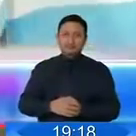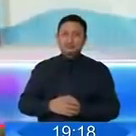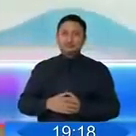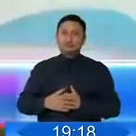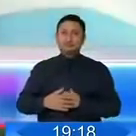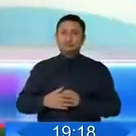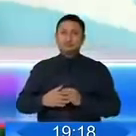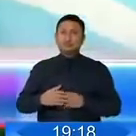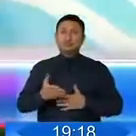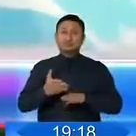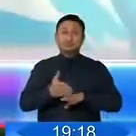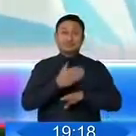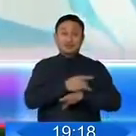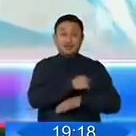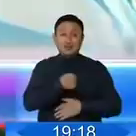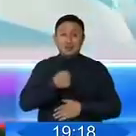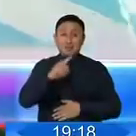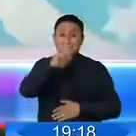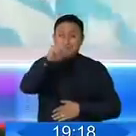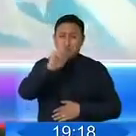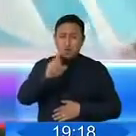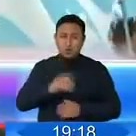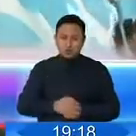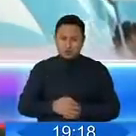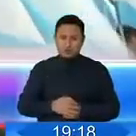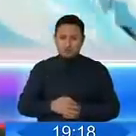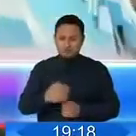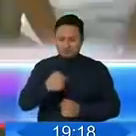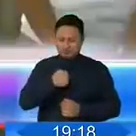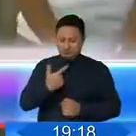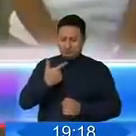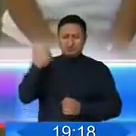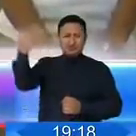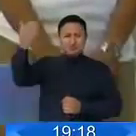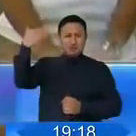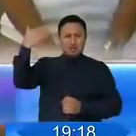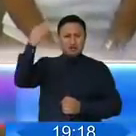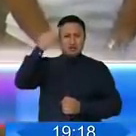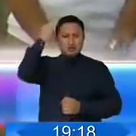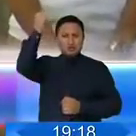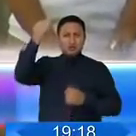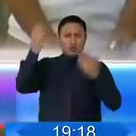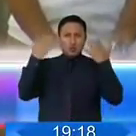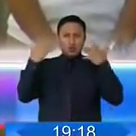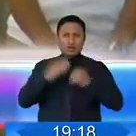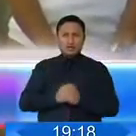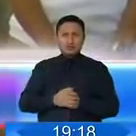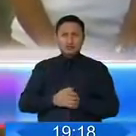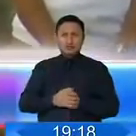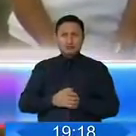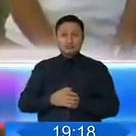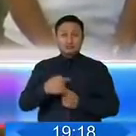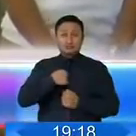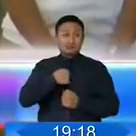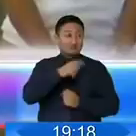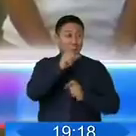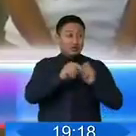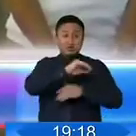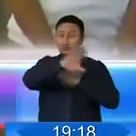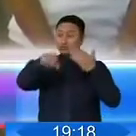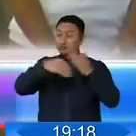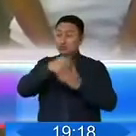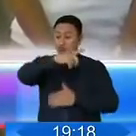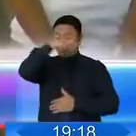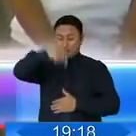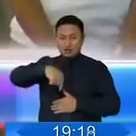hizo una pregunta respecto de la alcaldía y el futuro de esta ciudad. Y ante todos mis ciudadanos y ante